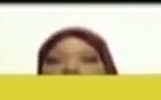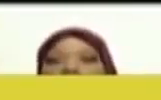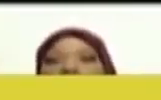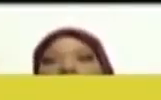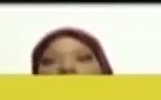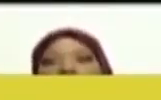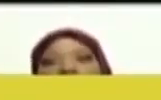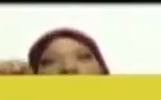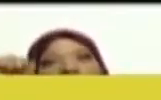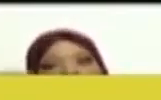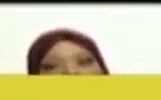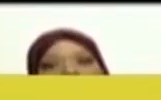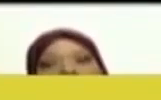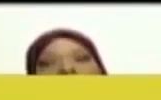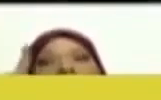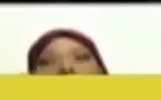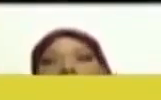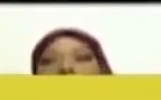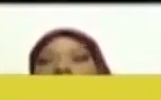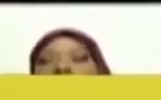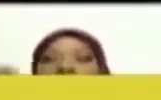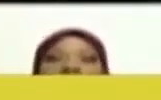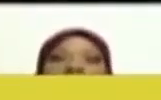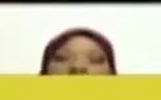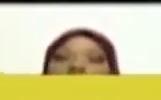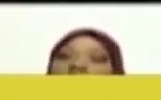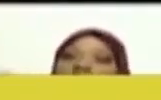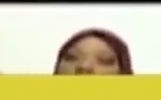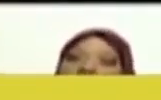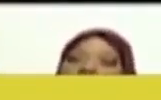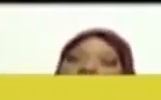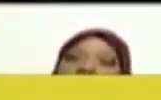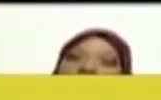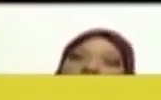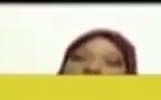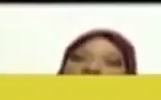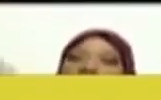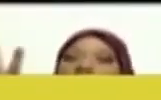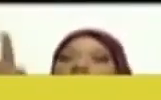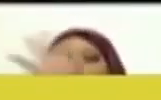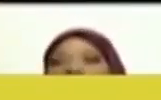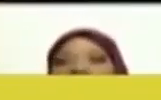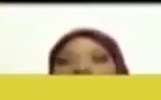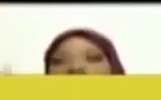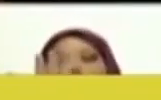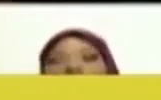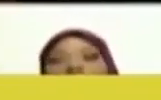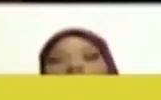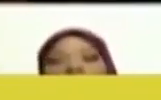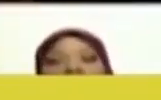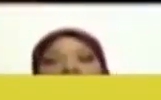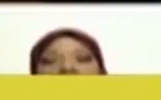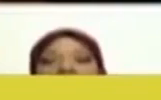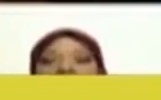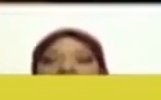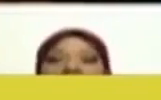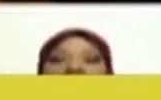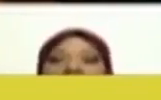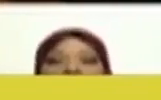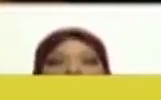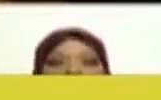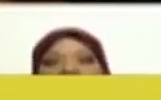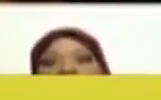y 5,000 veces dijo, defiendo mi patria, defiendo mi mapa, defiendo mi territorio, defiendo el